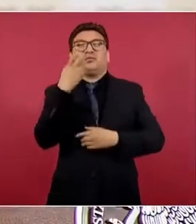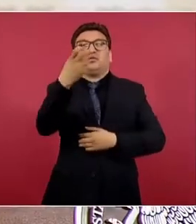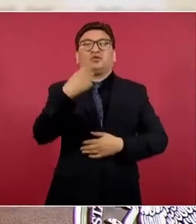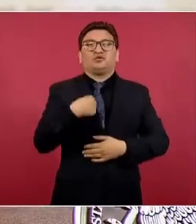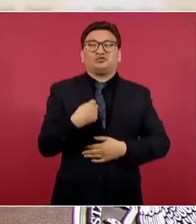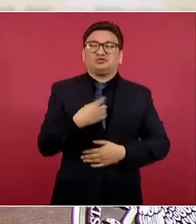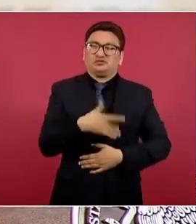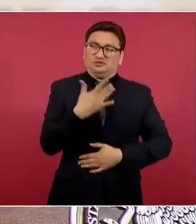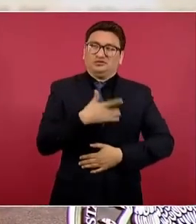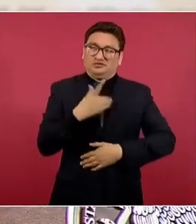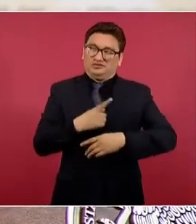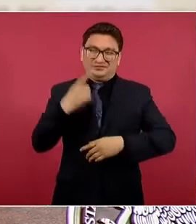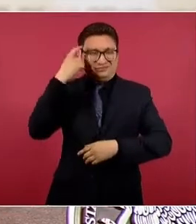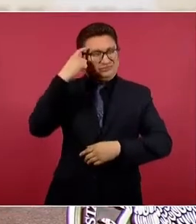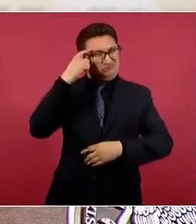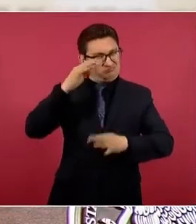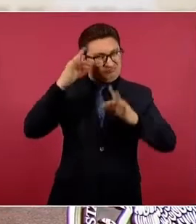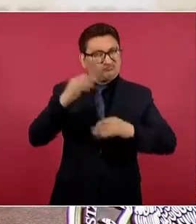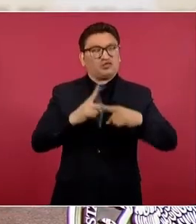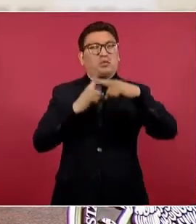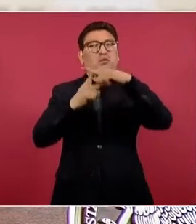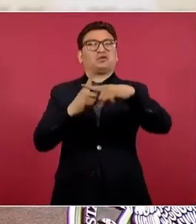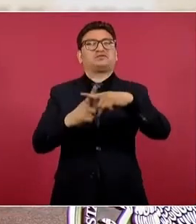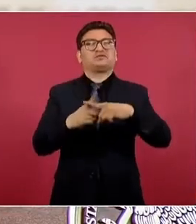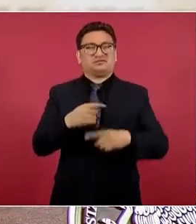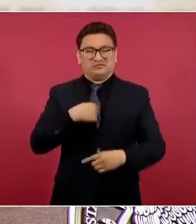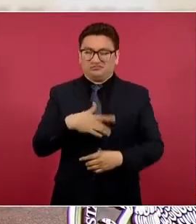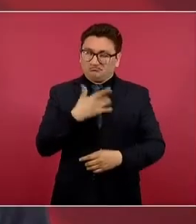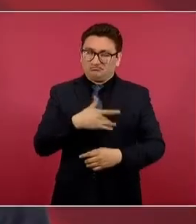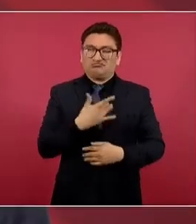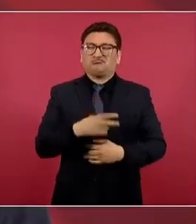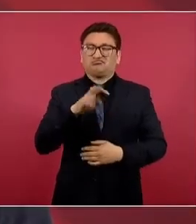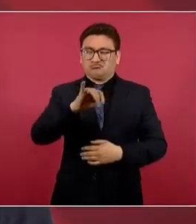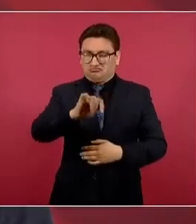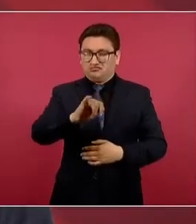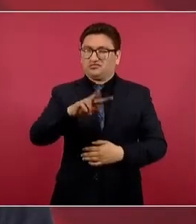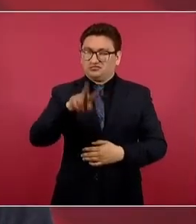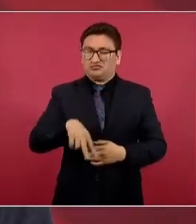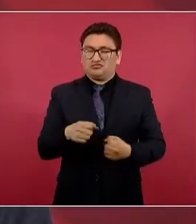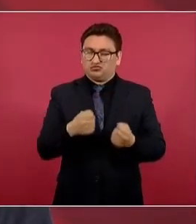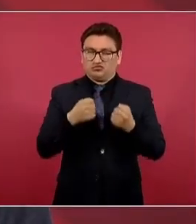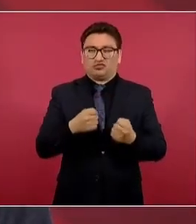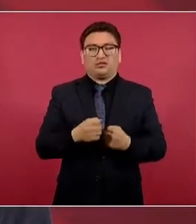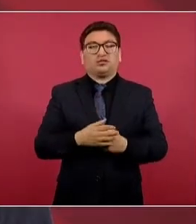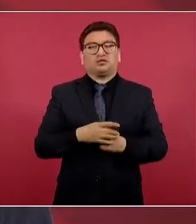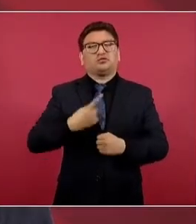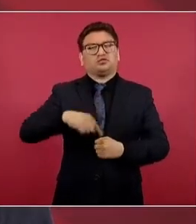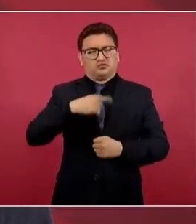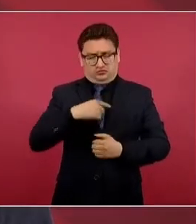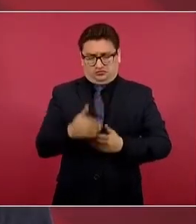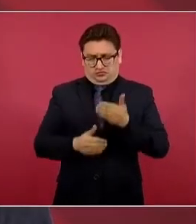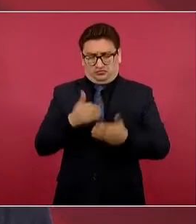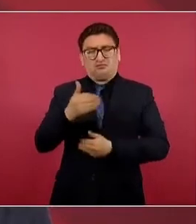eso, mucho, mucho, muy optimista. Y vamos bien.